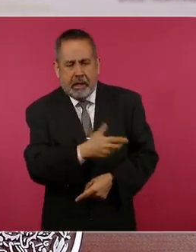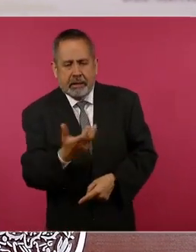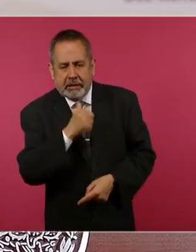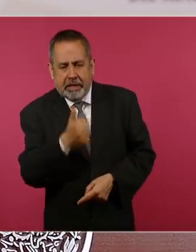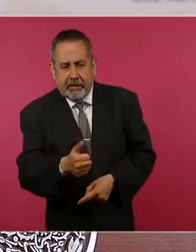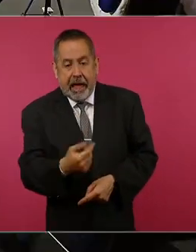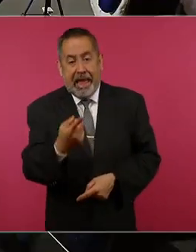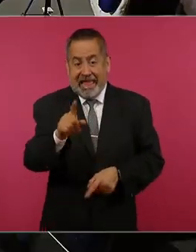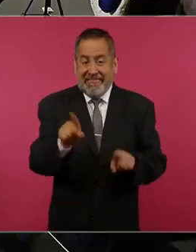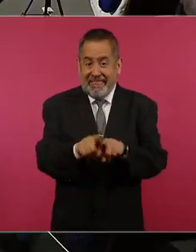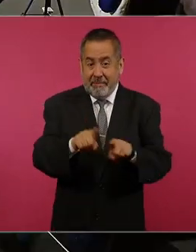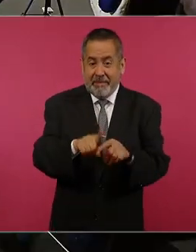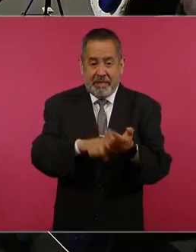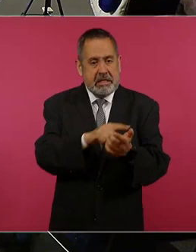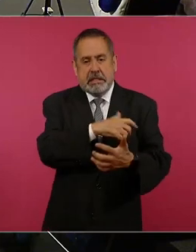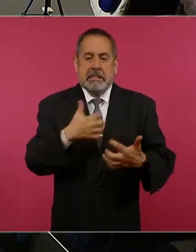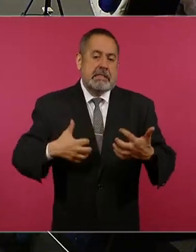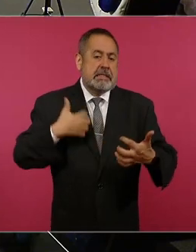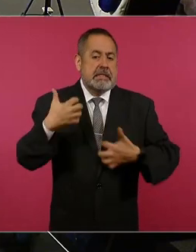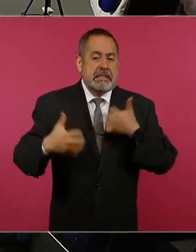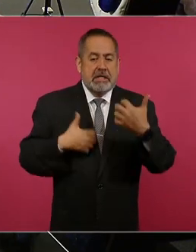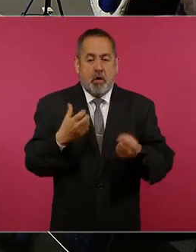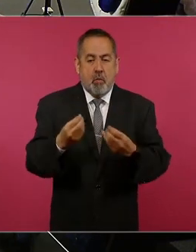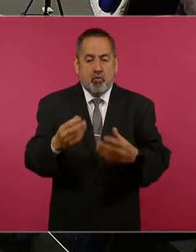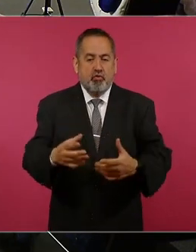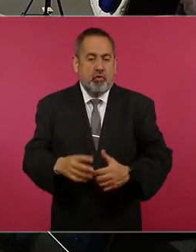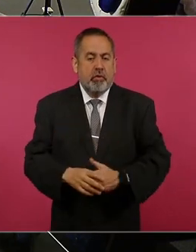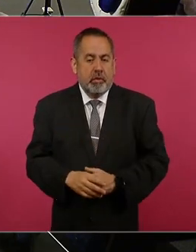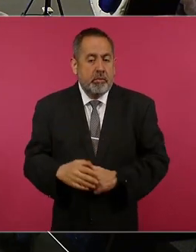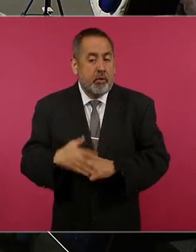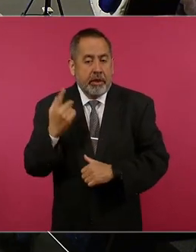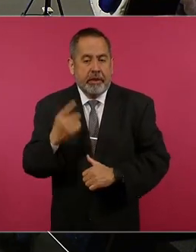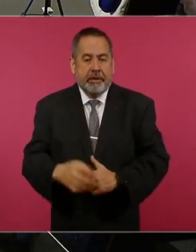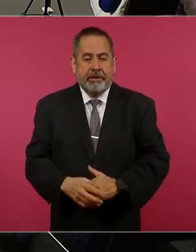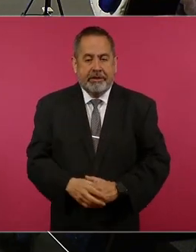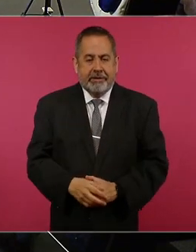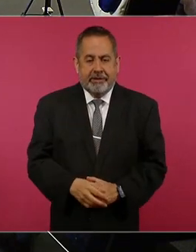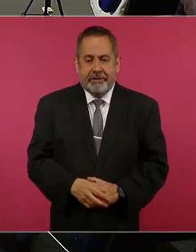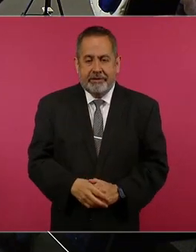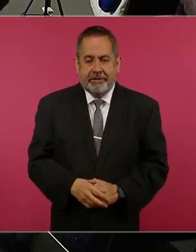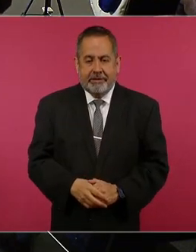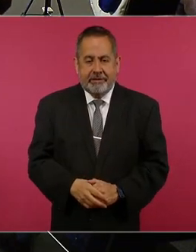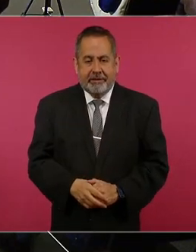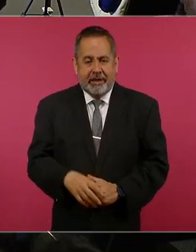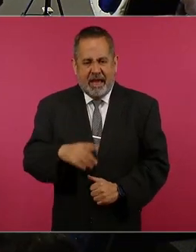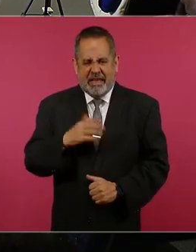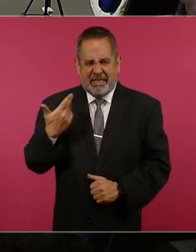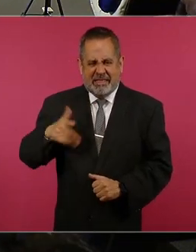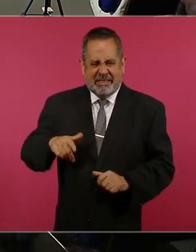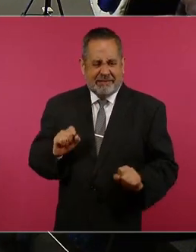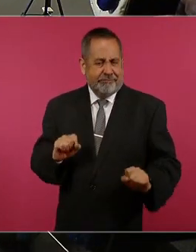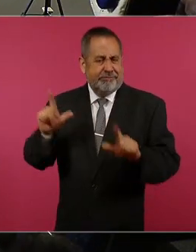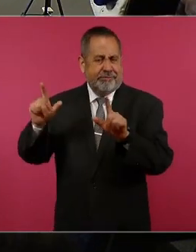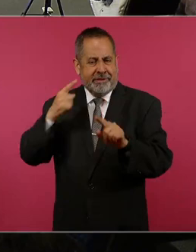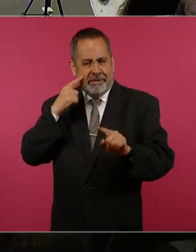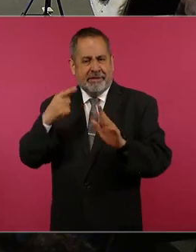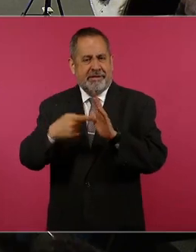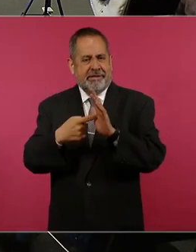los enojó muchísimo, porque hay una lámina que acaban de poner ahora,